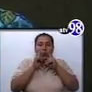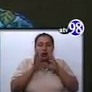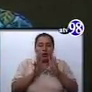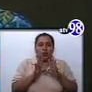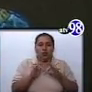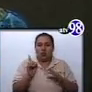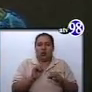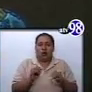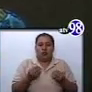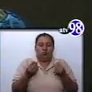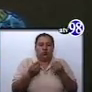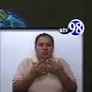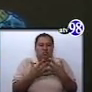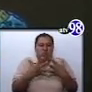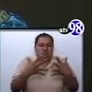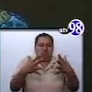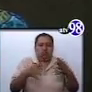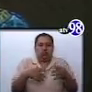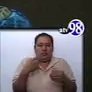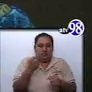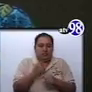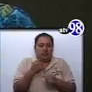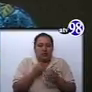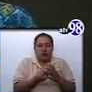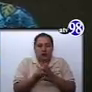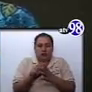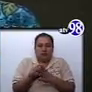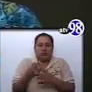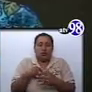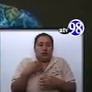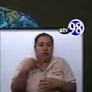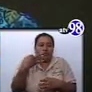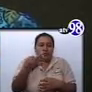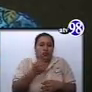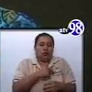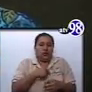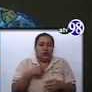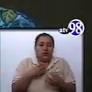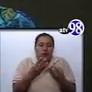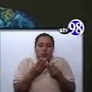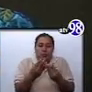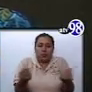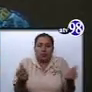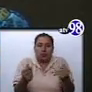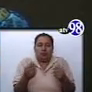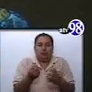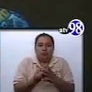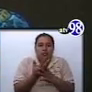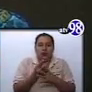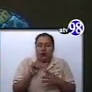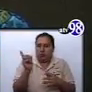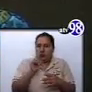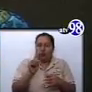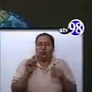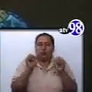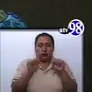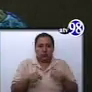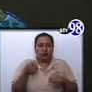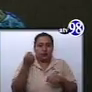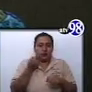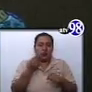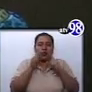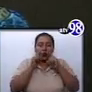una exacerbación en la explotación y llegue a un momento de extinguirse, sino que más bien se use,